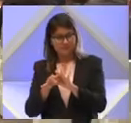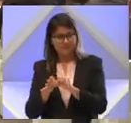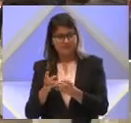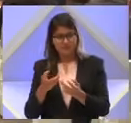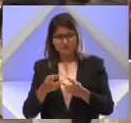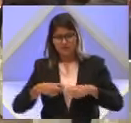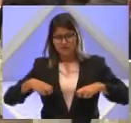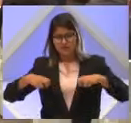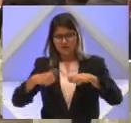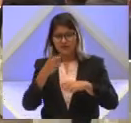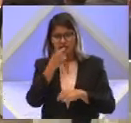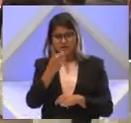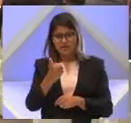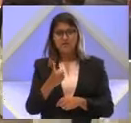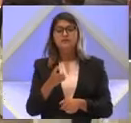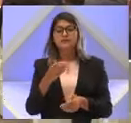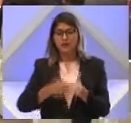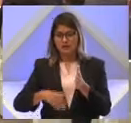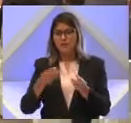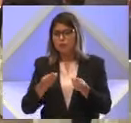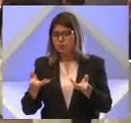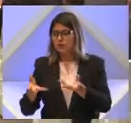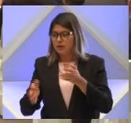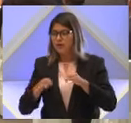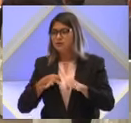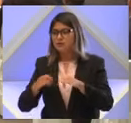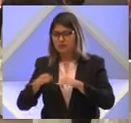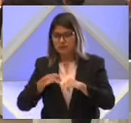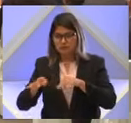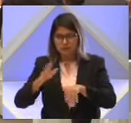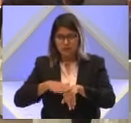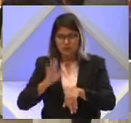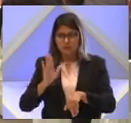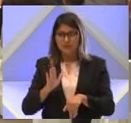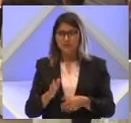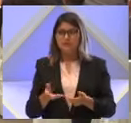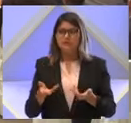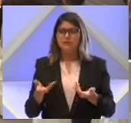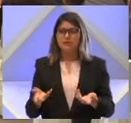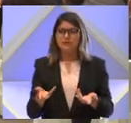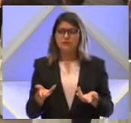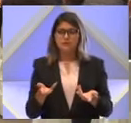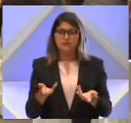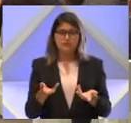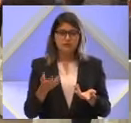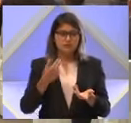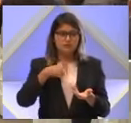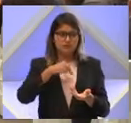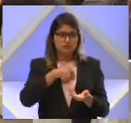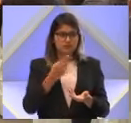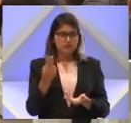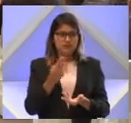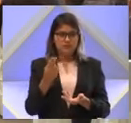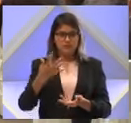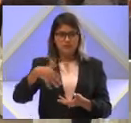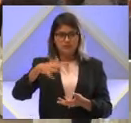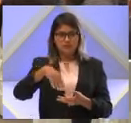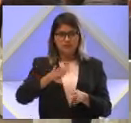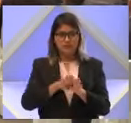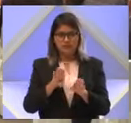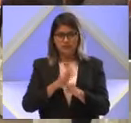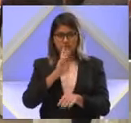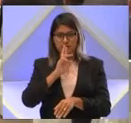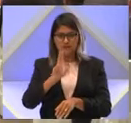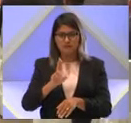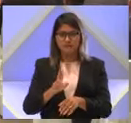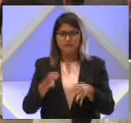hay mucho que hacer mucho que trabajar y que hay que buscar esas soluciones sí con los